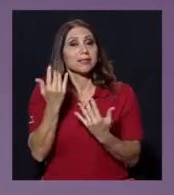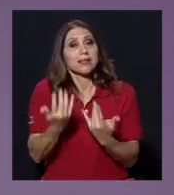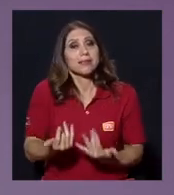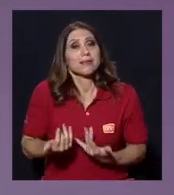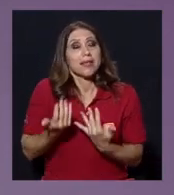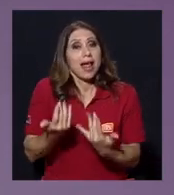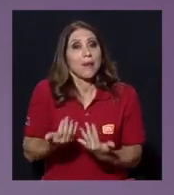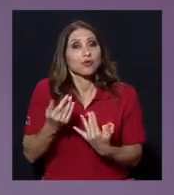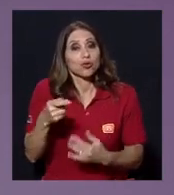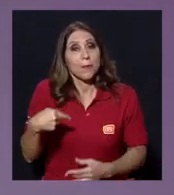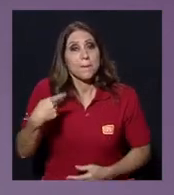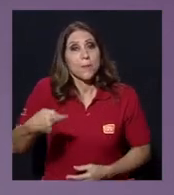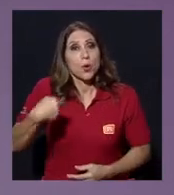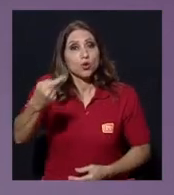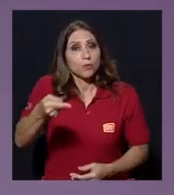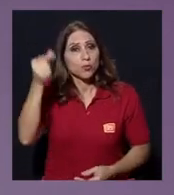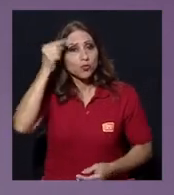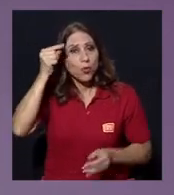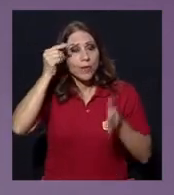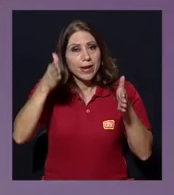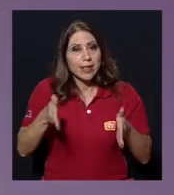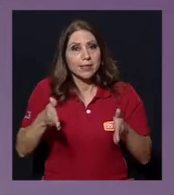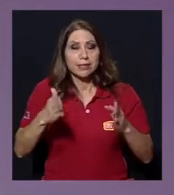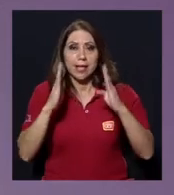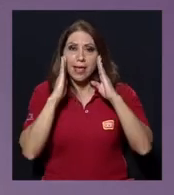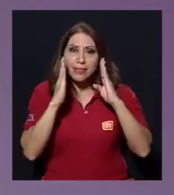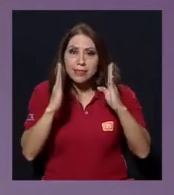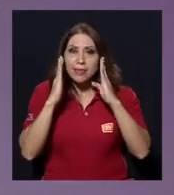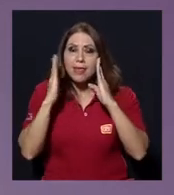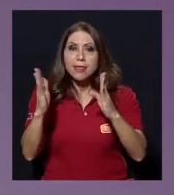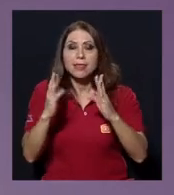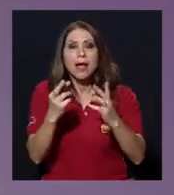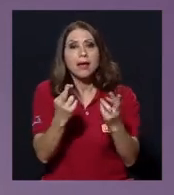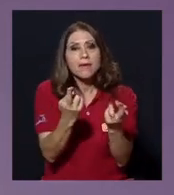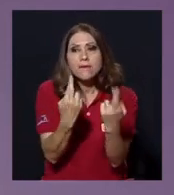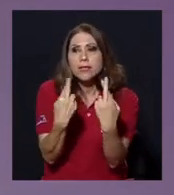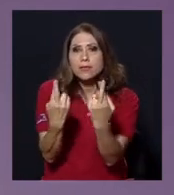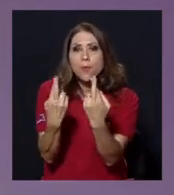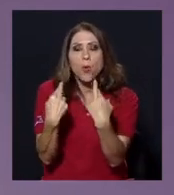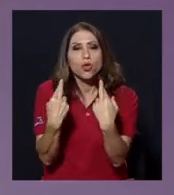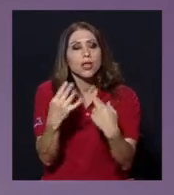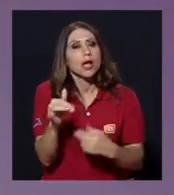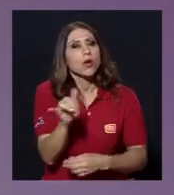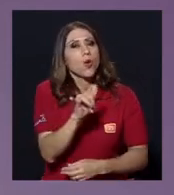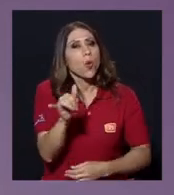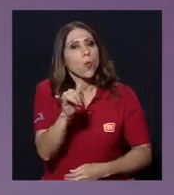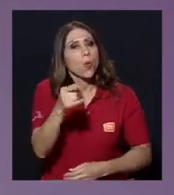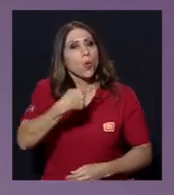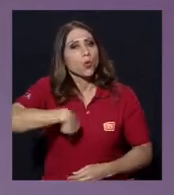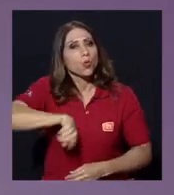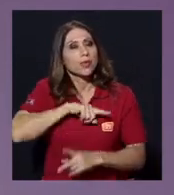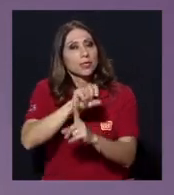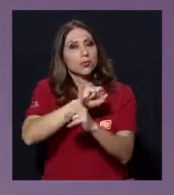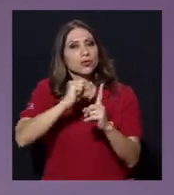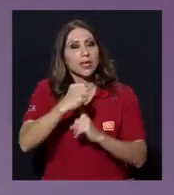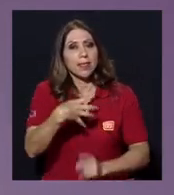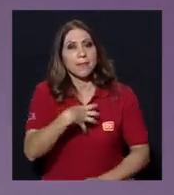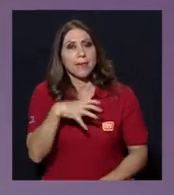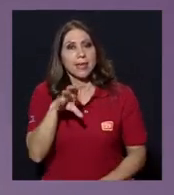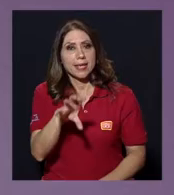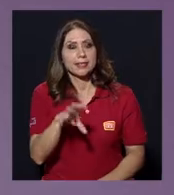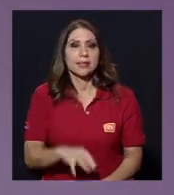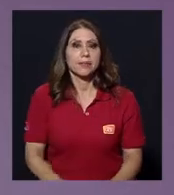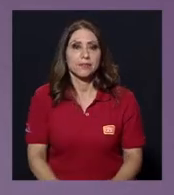que los próximos gobernantes nos atiendan, nos respondan como nuestra